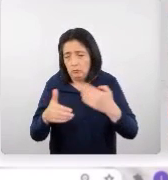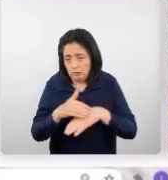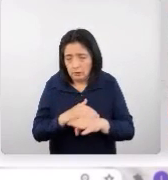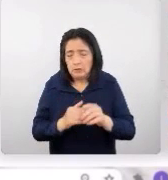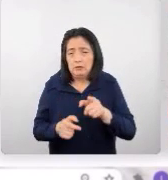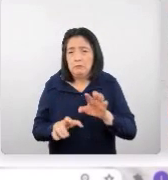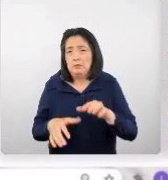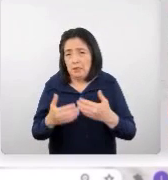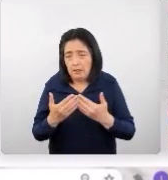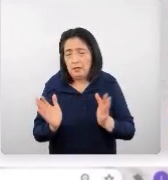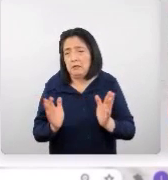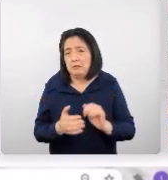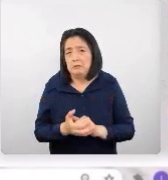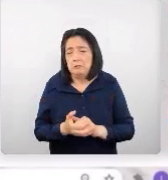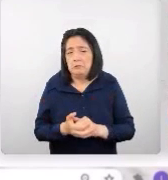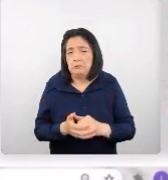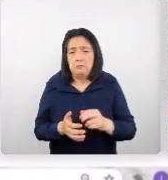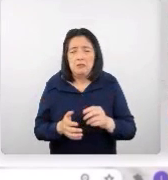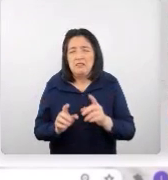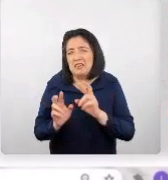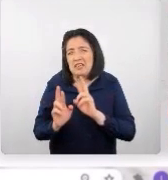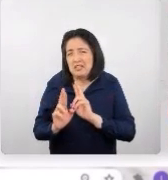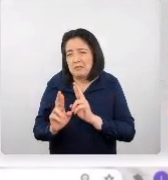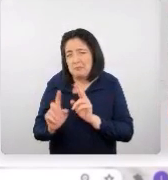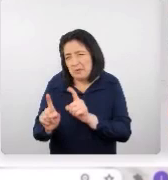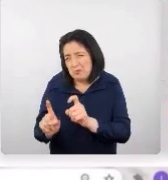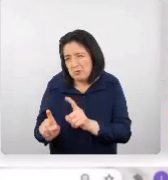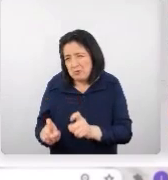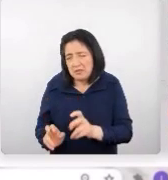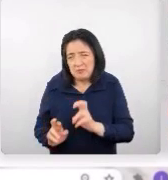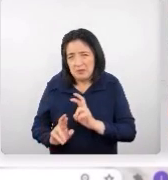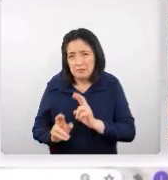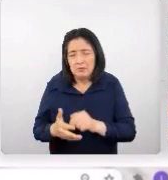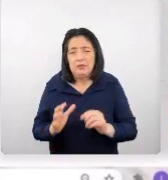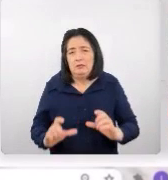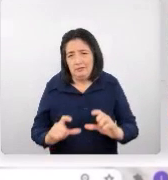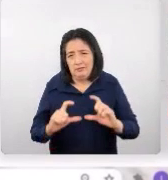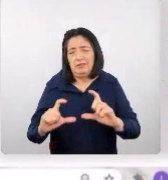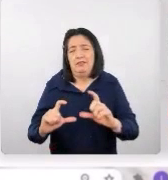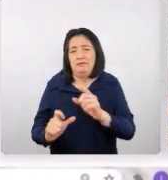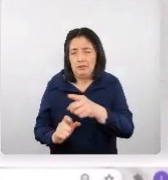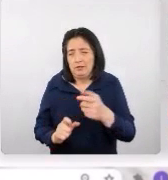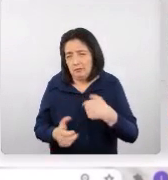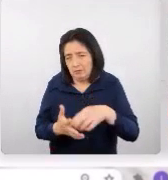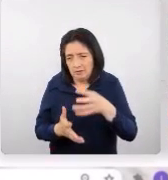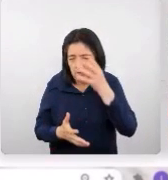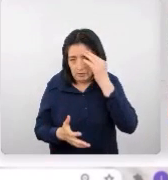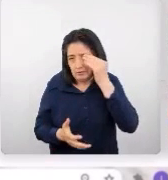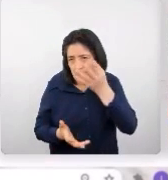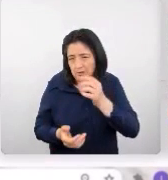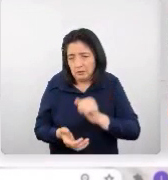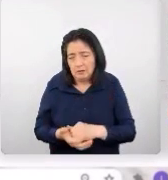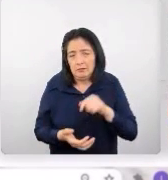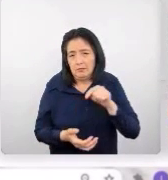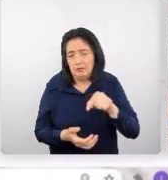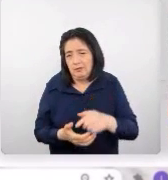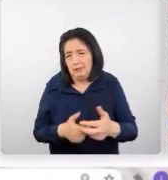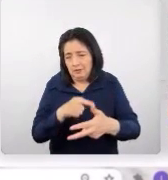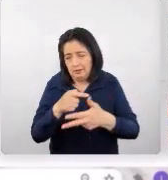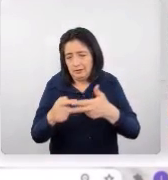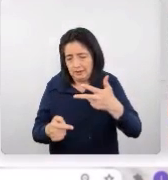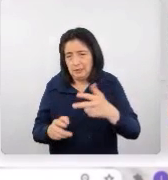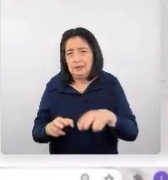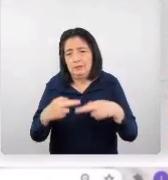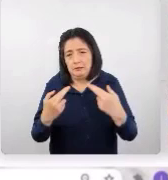poder rendir un breve cuestionario, el cual va a certificar el conocimiento que ustedes han adquirido en estas tres